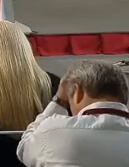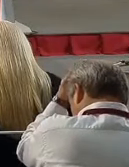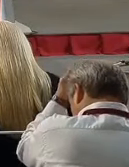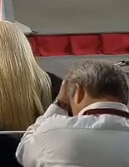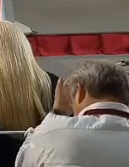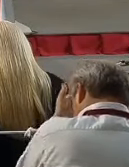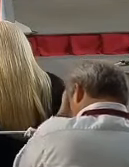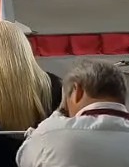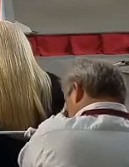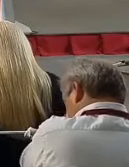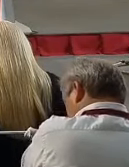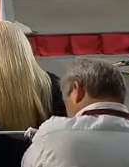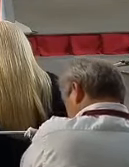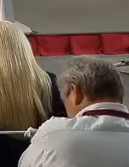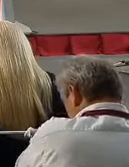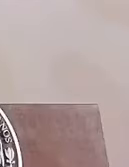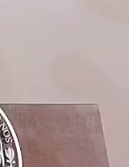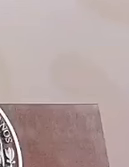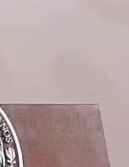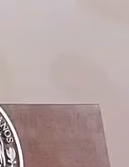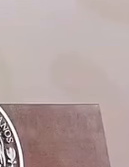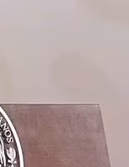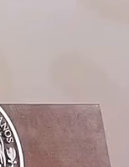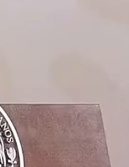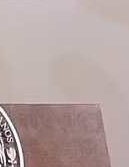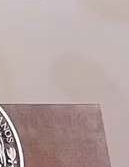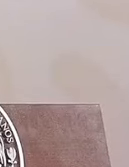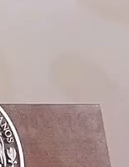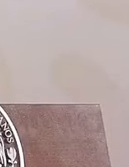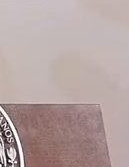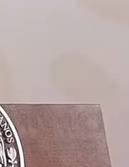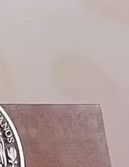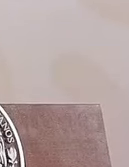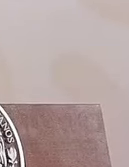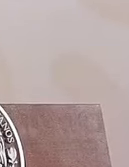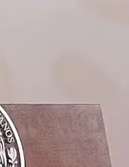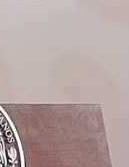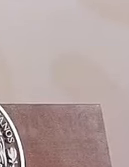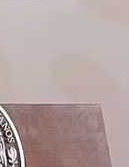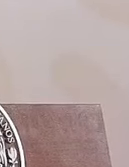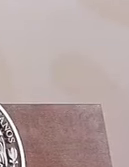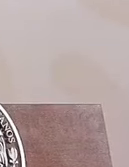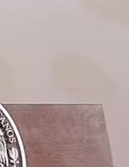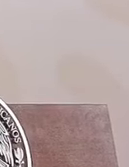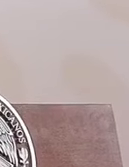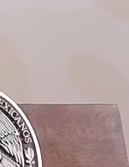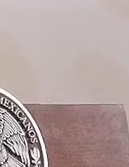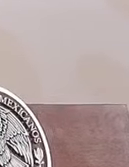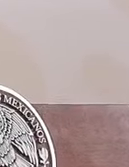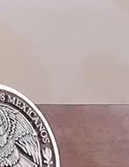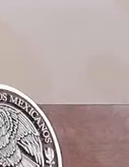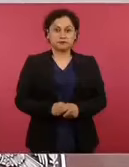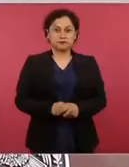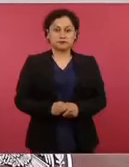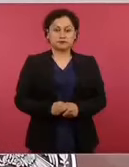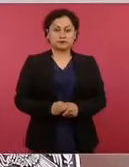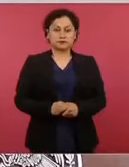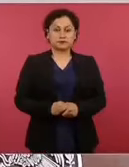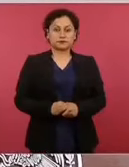No se debe de permitir eso y está prohibido